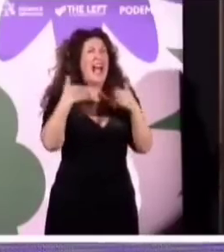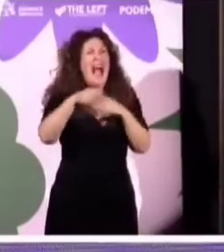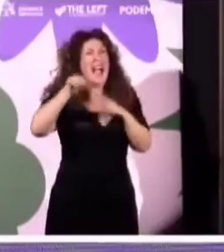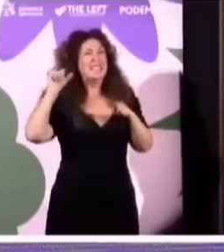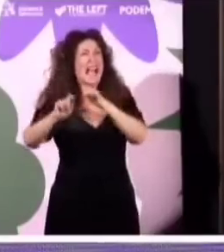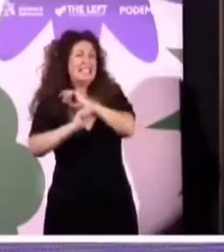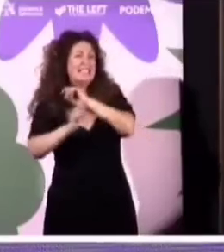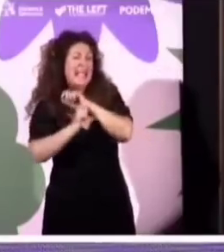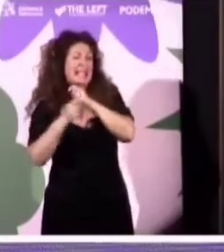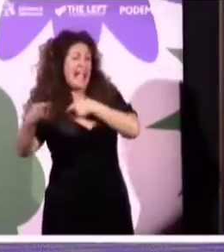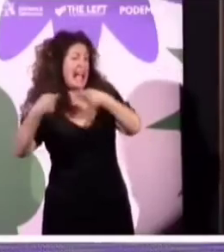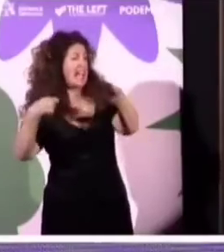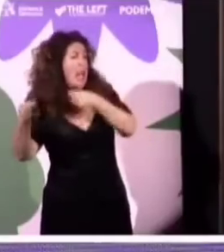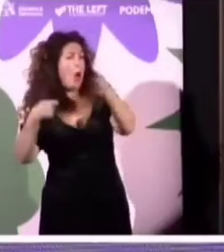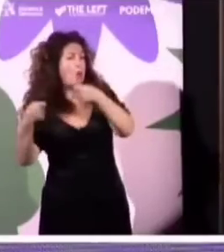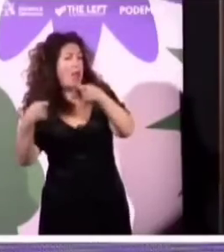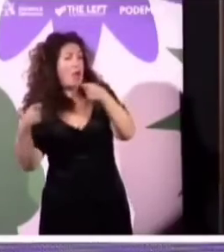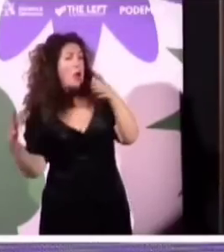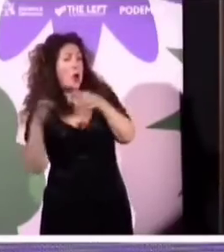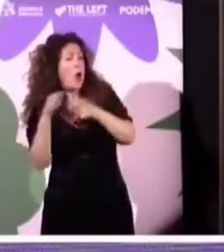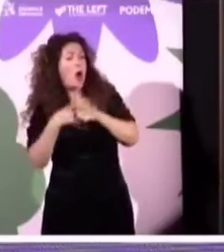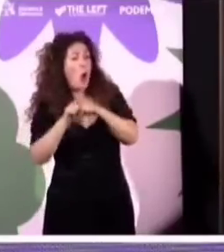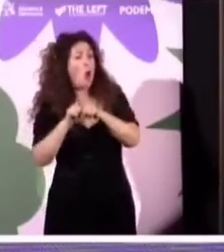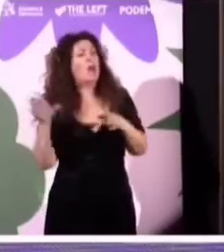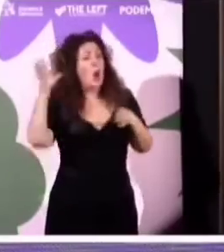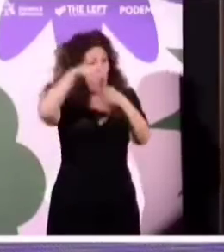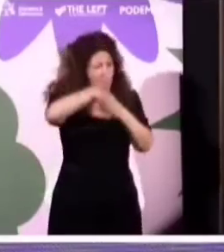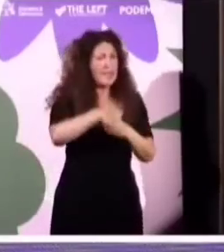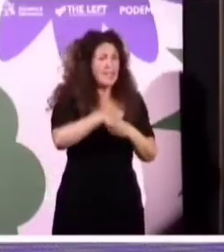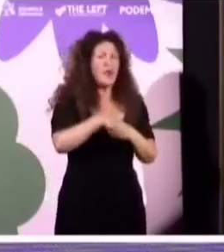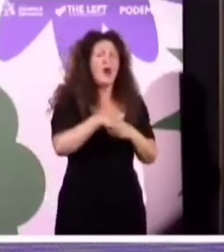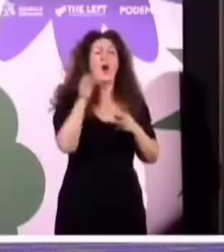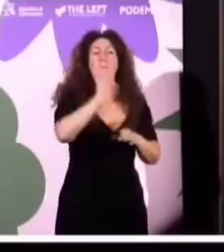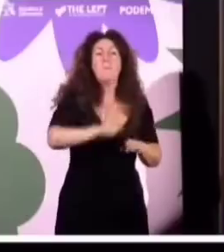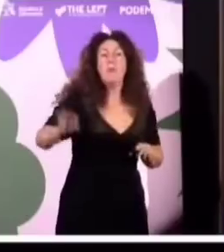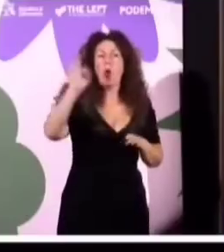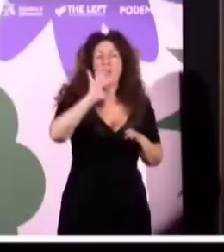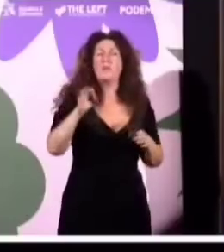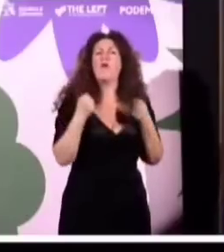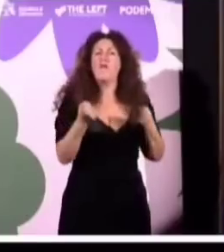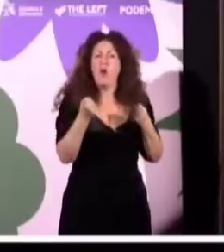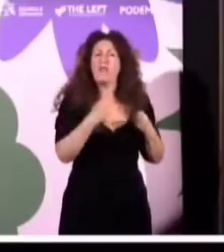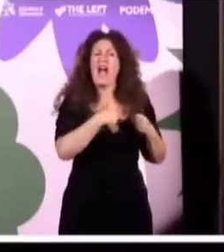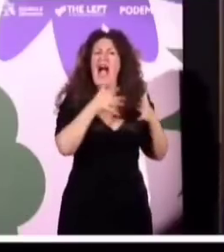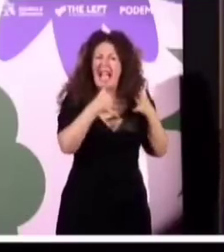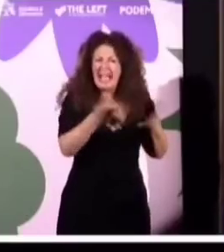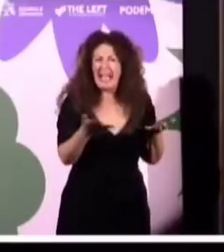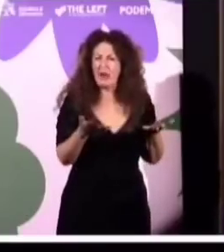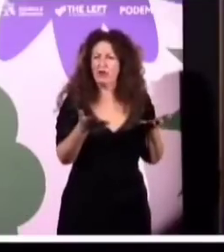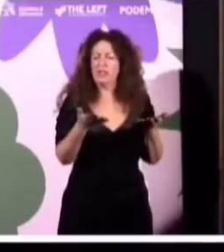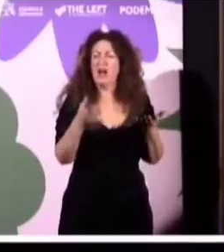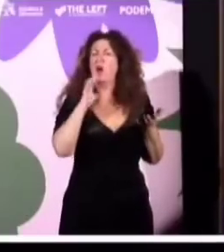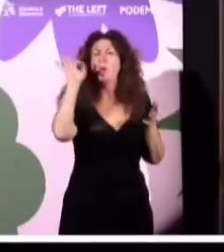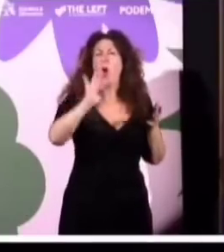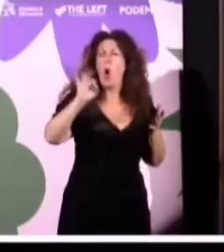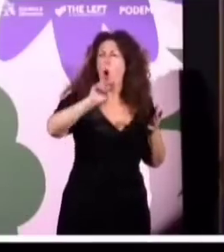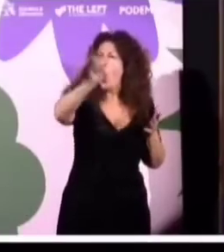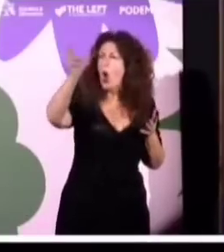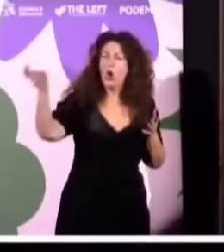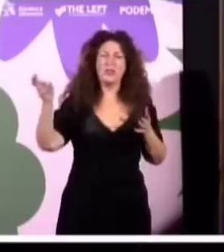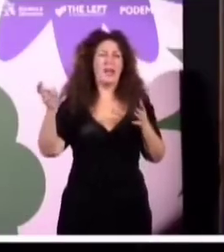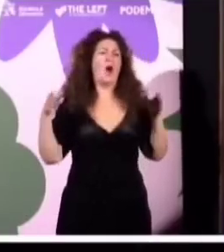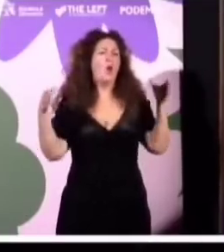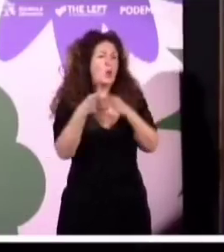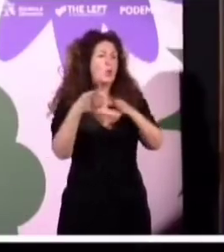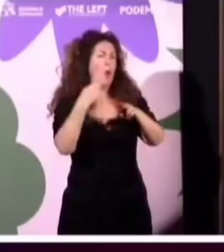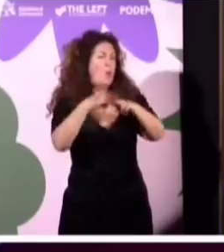estrategia negociadora para entrar al gobierno. Podemos ha sido una fuerza política generosa como ninguna fuerza política de la izquierda ha